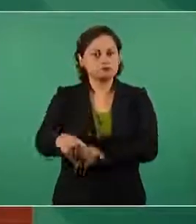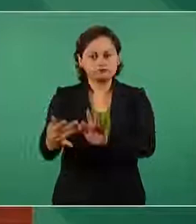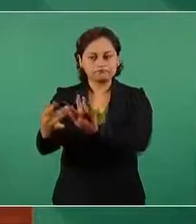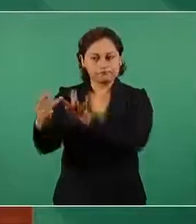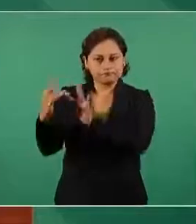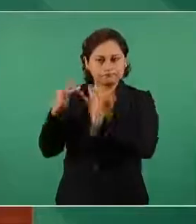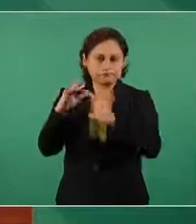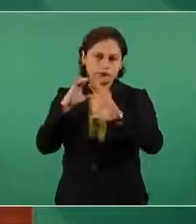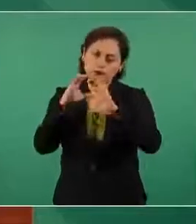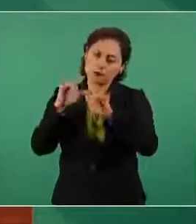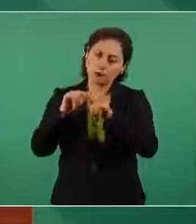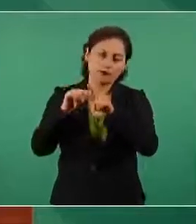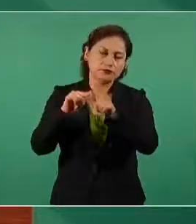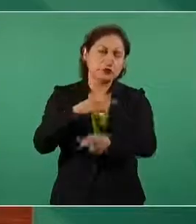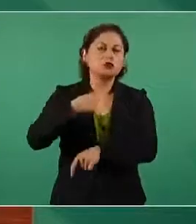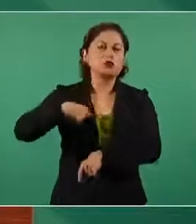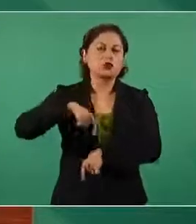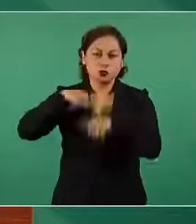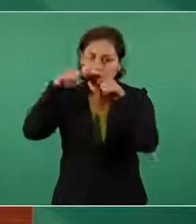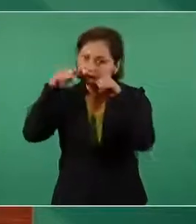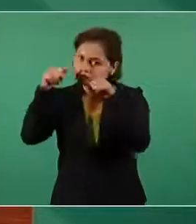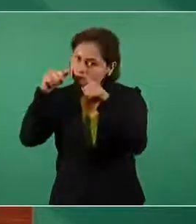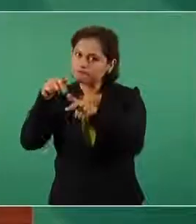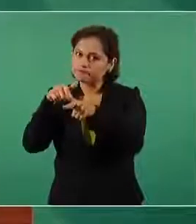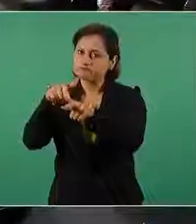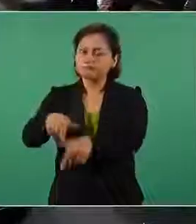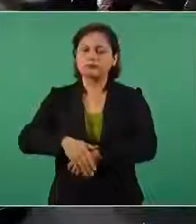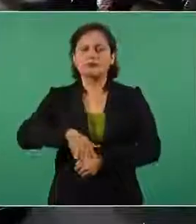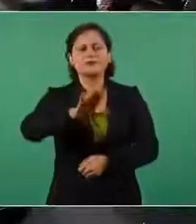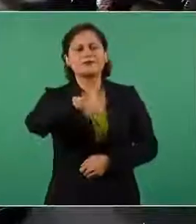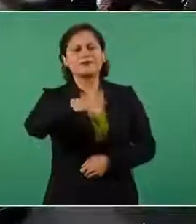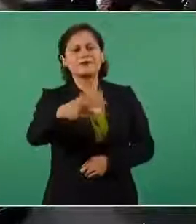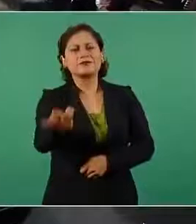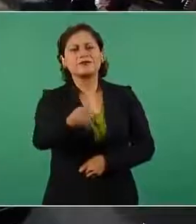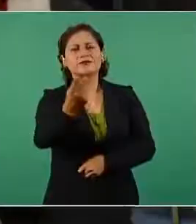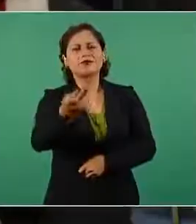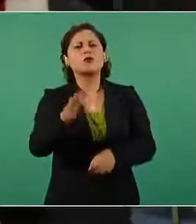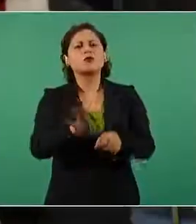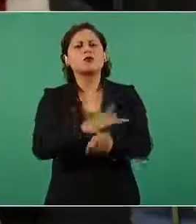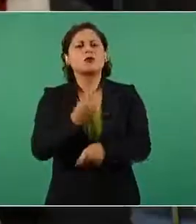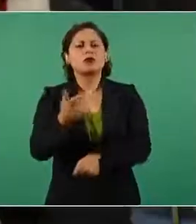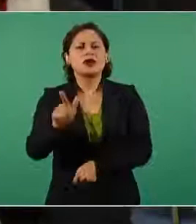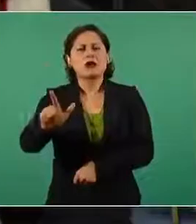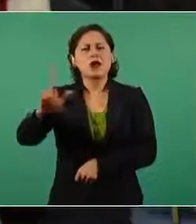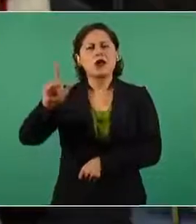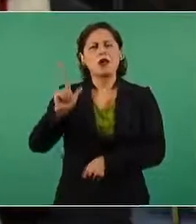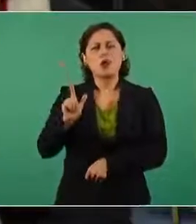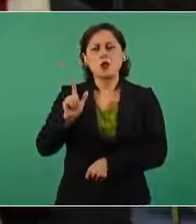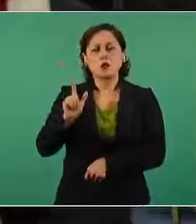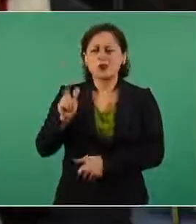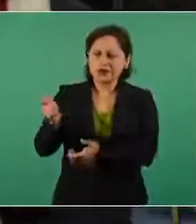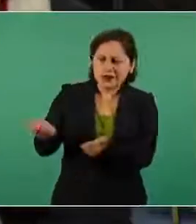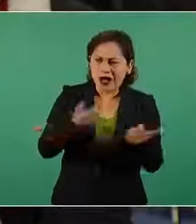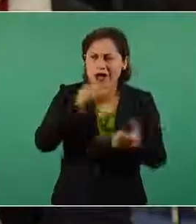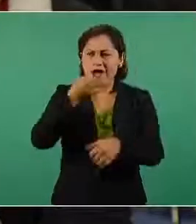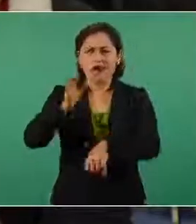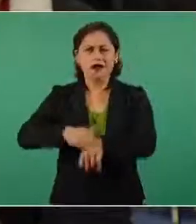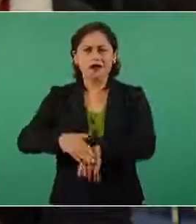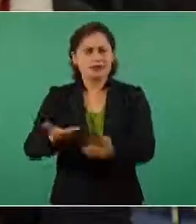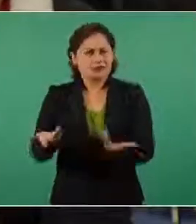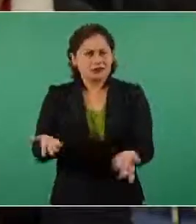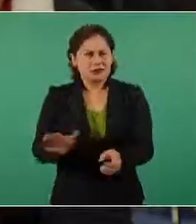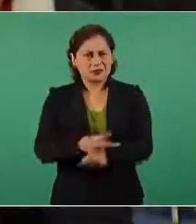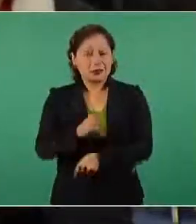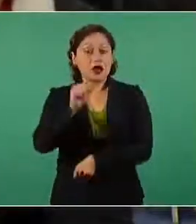todos. Seguimos ahí trabajando muy de cerca. ¿Por qué no se evacuó el lunes? ¿Por qué no hubo como tal? Ayer mencionaba